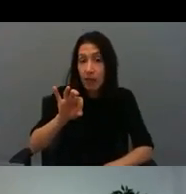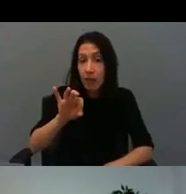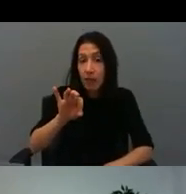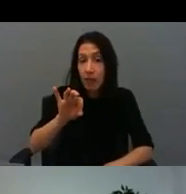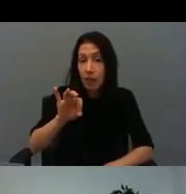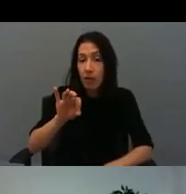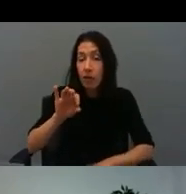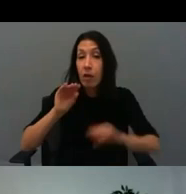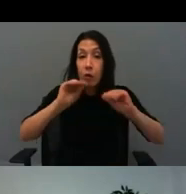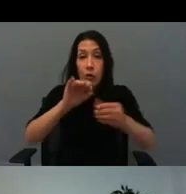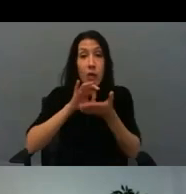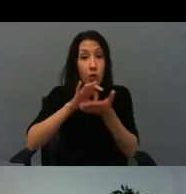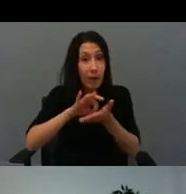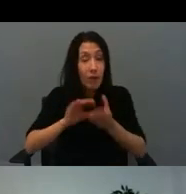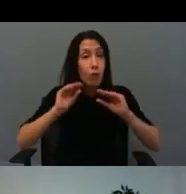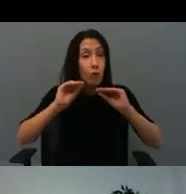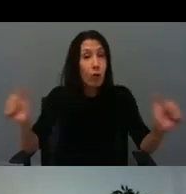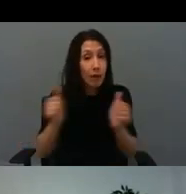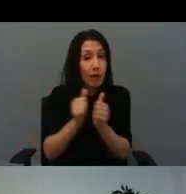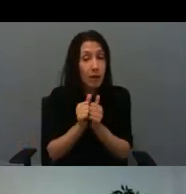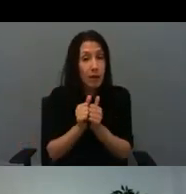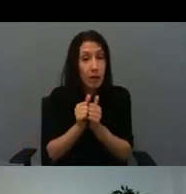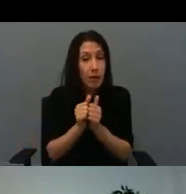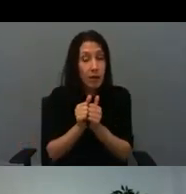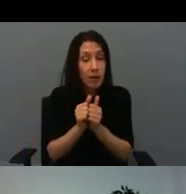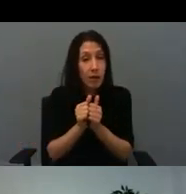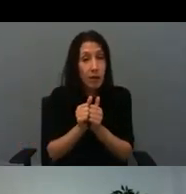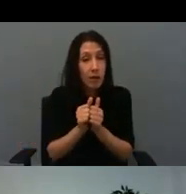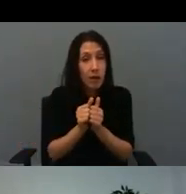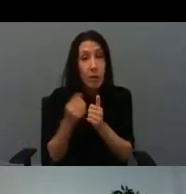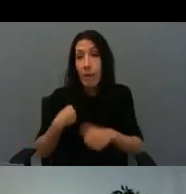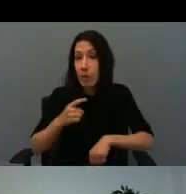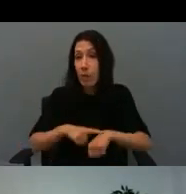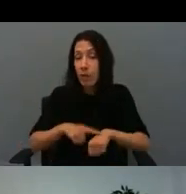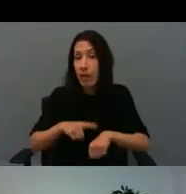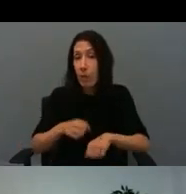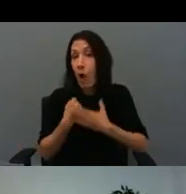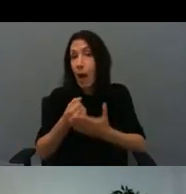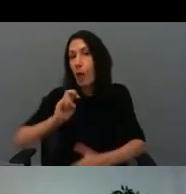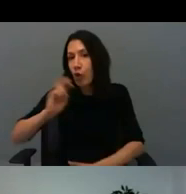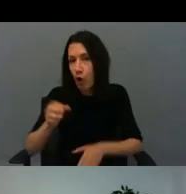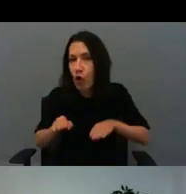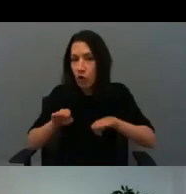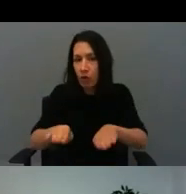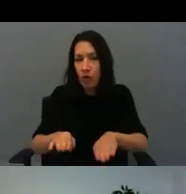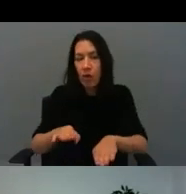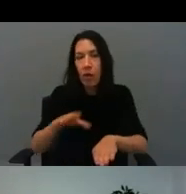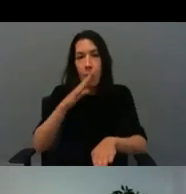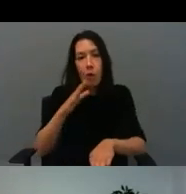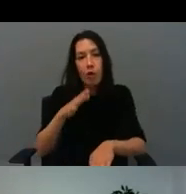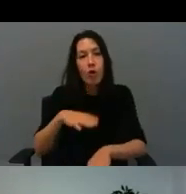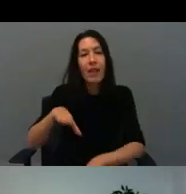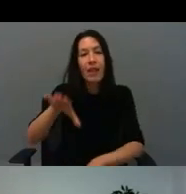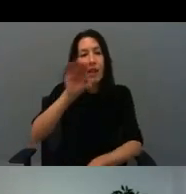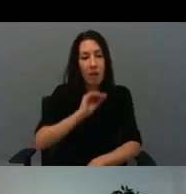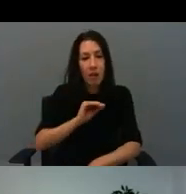su servicio de asistencia estaba compatibilizado con otro apoyo, porque entiendo que 800 euros por una asistencia personal